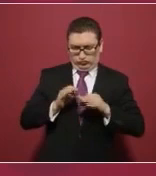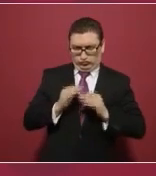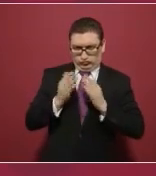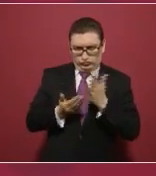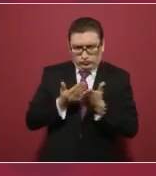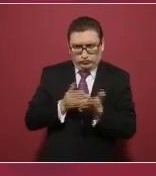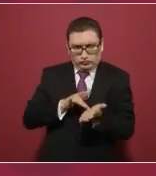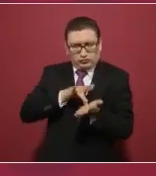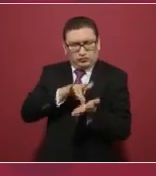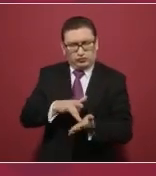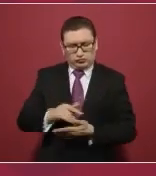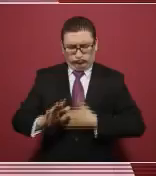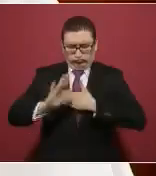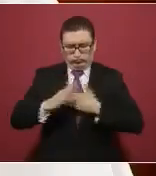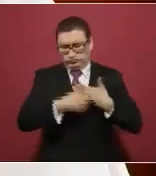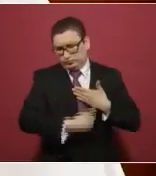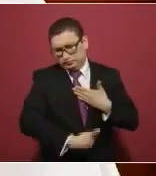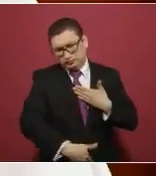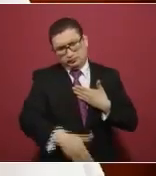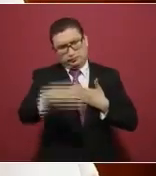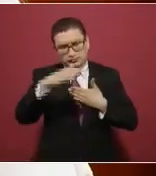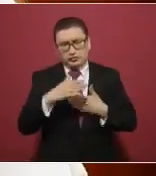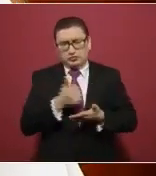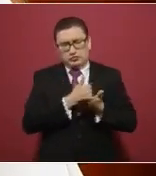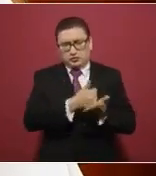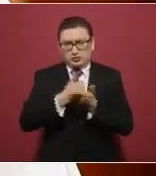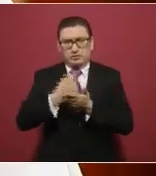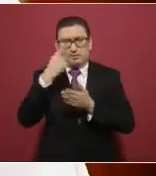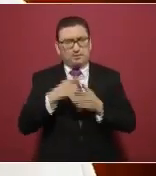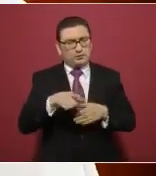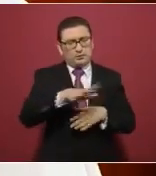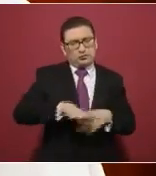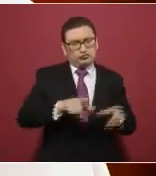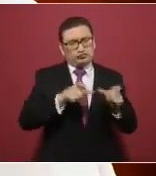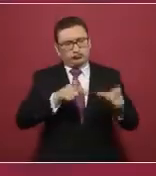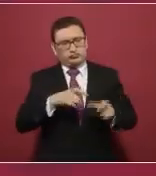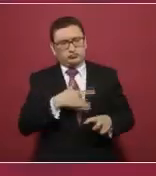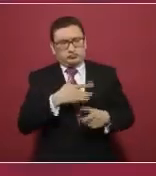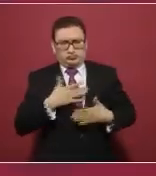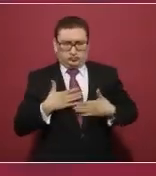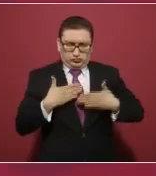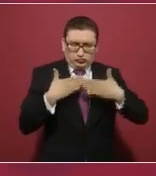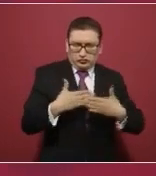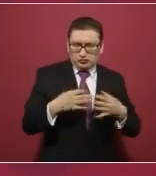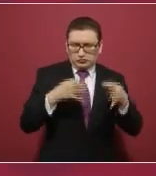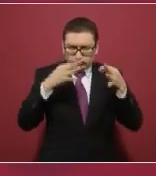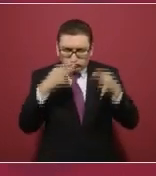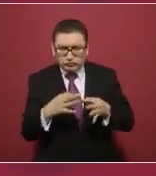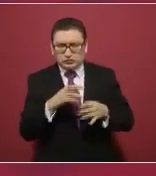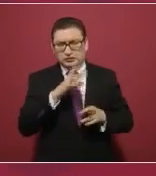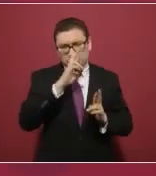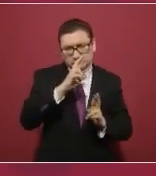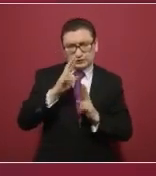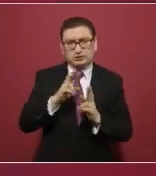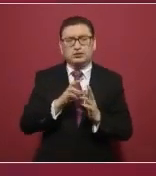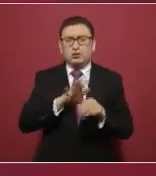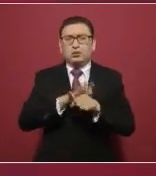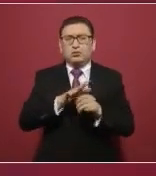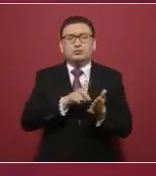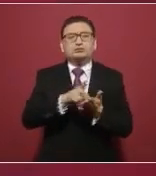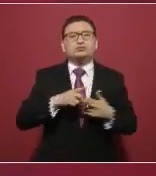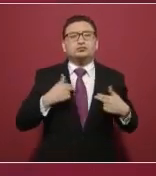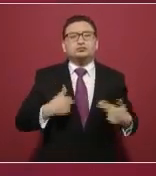un compromiso de largo plazo que permita tener cuerpos de seguridad confiables, efectivos y respetuosos de los derechos humanos.